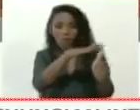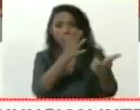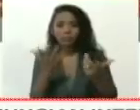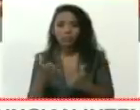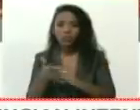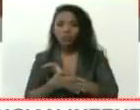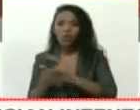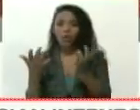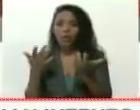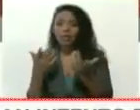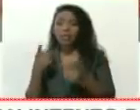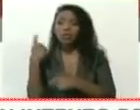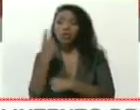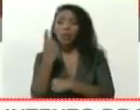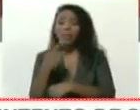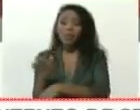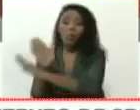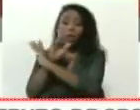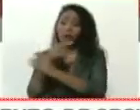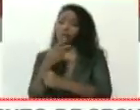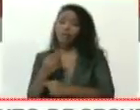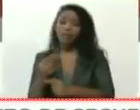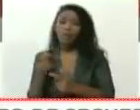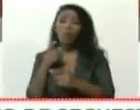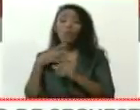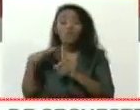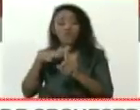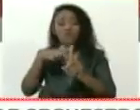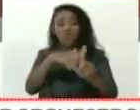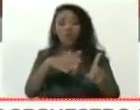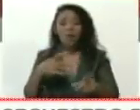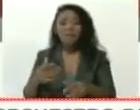No es solo un bloqueo, es una persecución